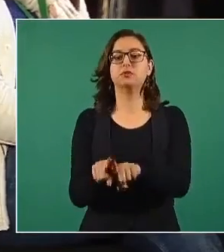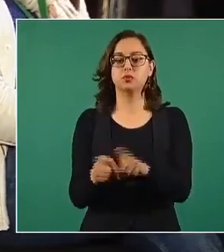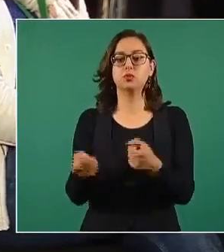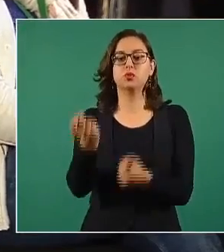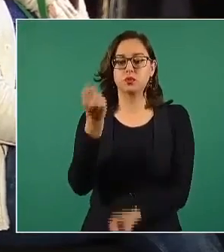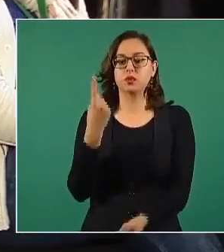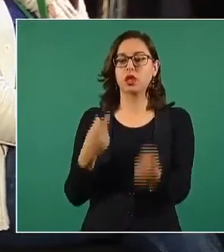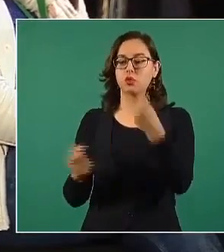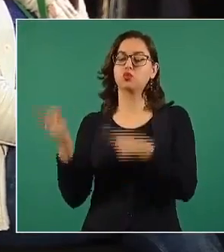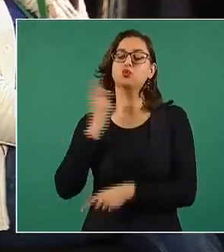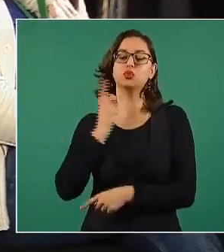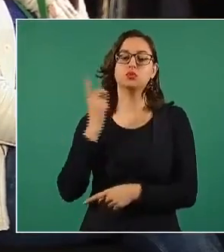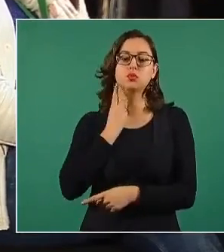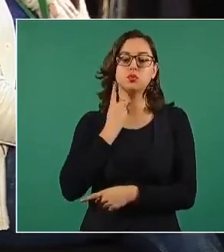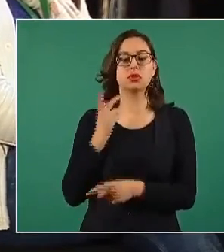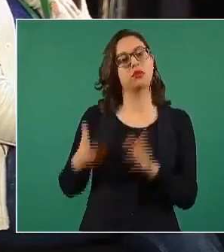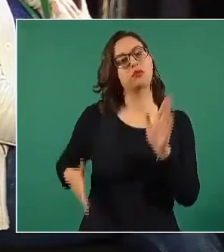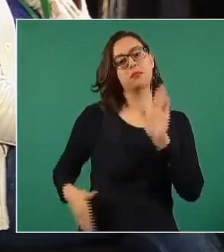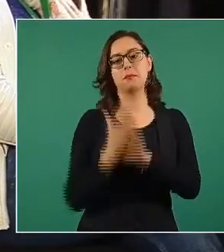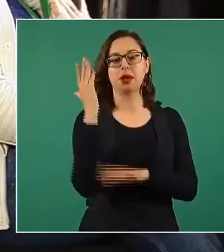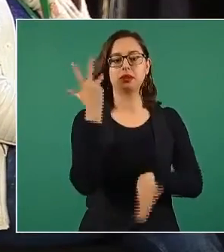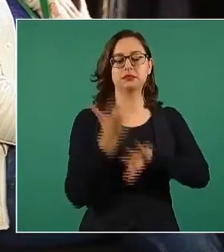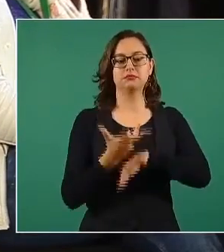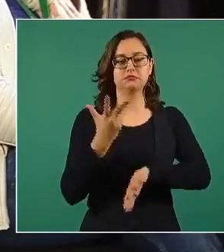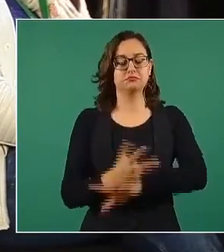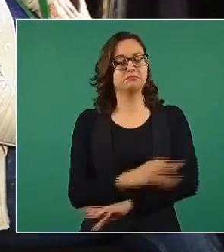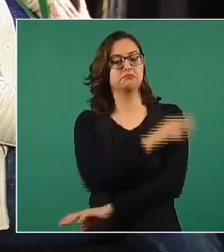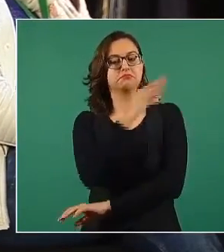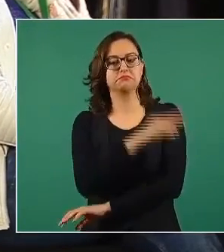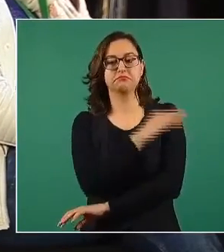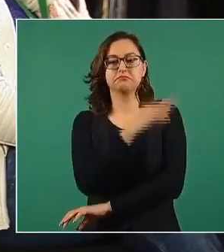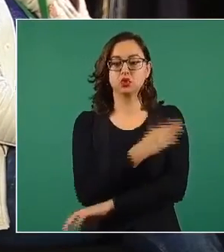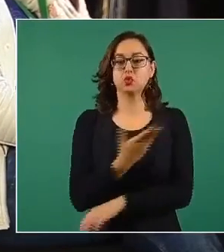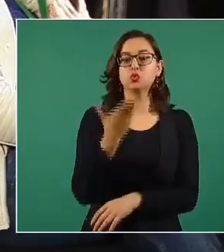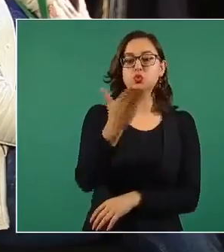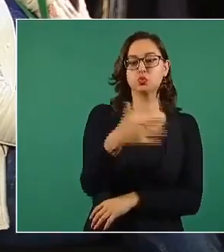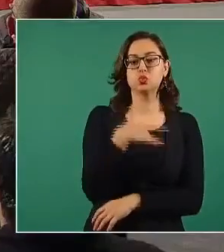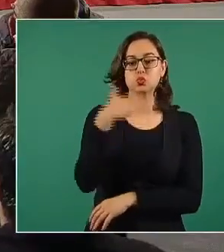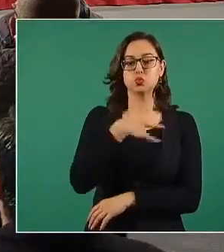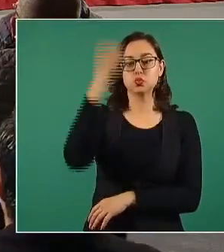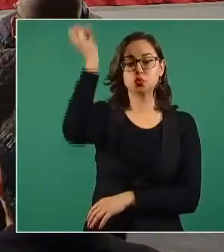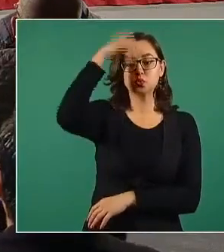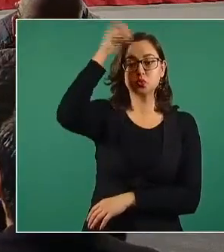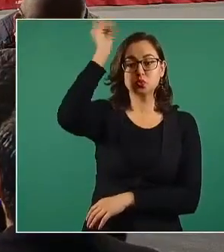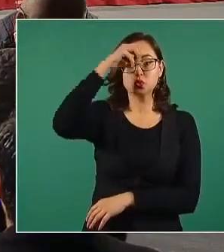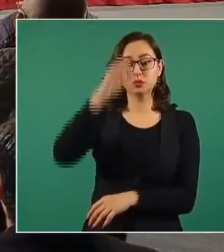con su personal a Estados Unidos a vacunarse. ¿Cuál es su opinión al respecto? Que